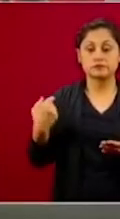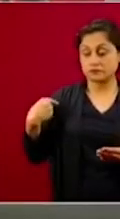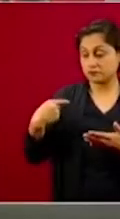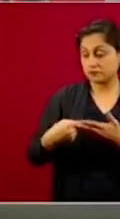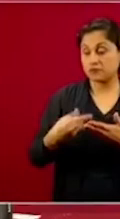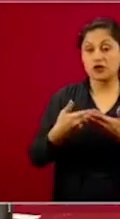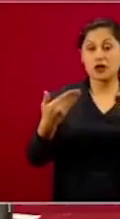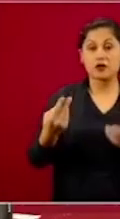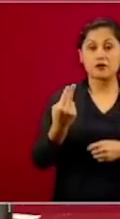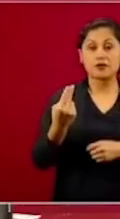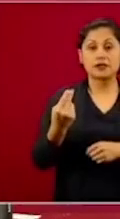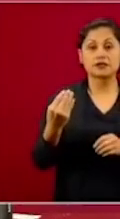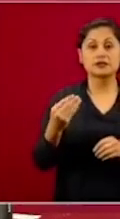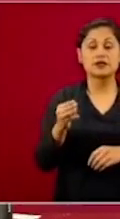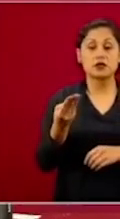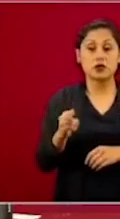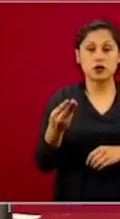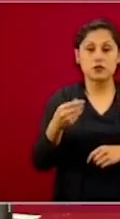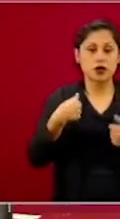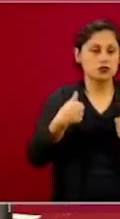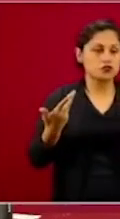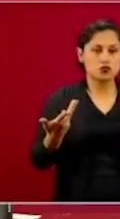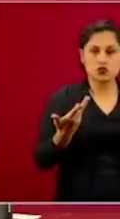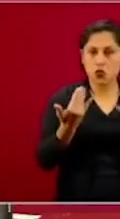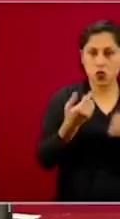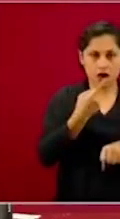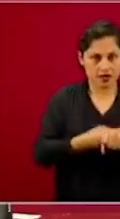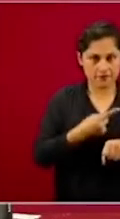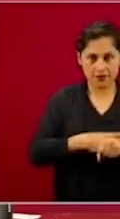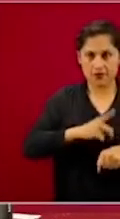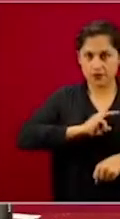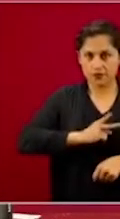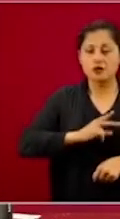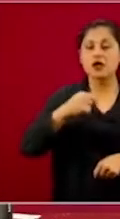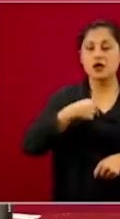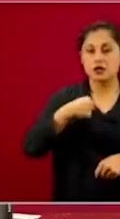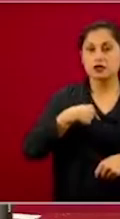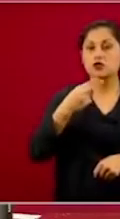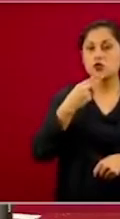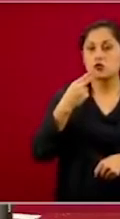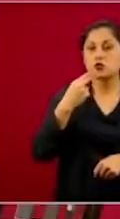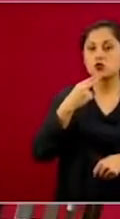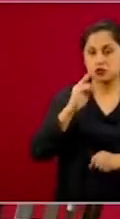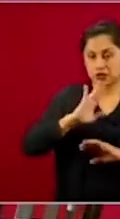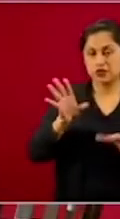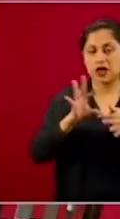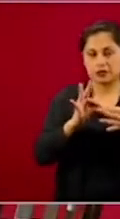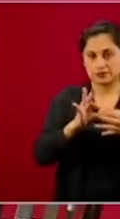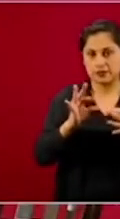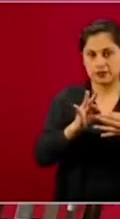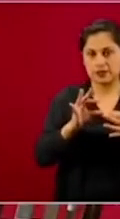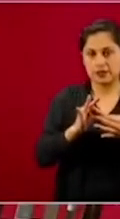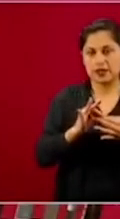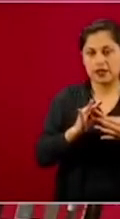no tengo ningún síntoma compatible con COVID y lo usé por dos razones. Una, lo que ya expliqué extensamente, para